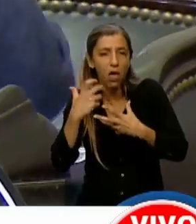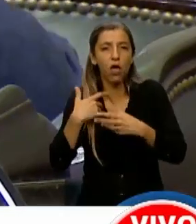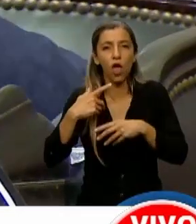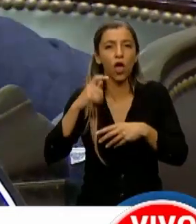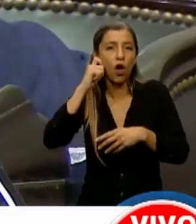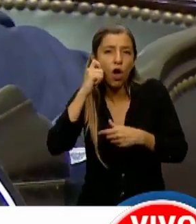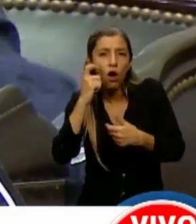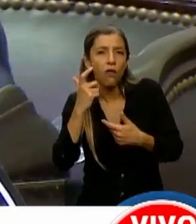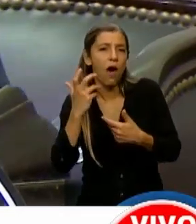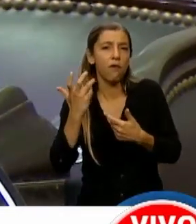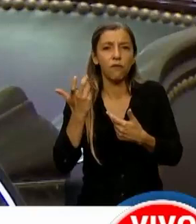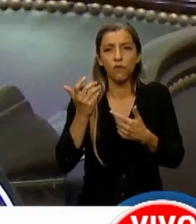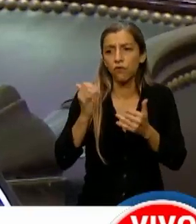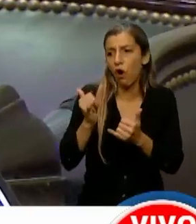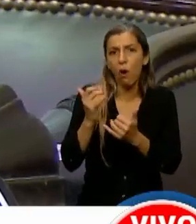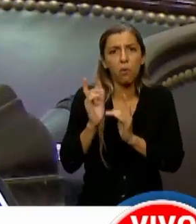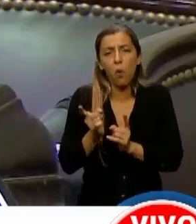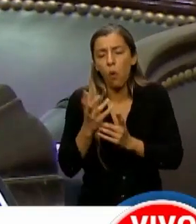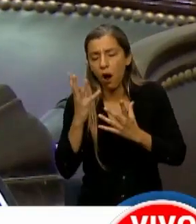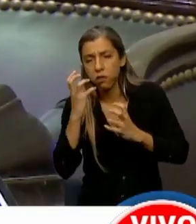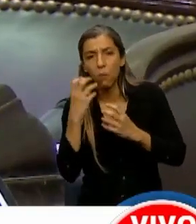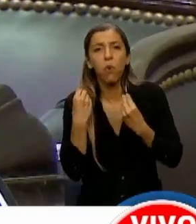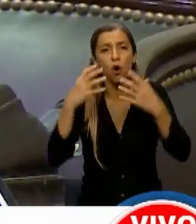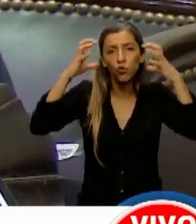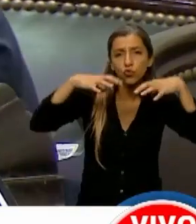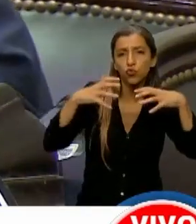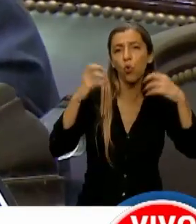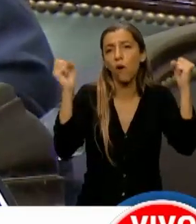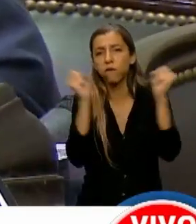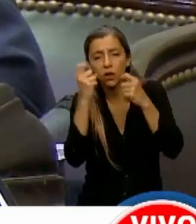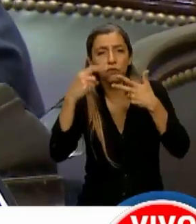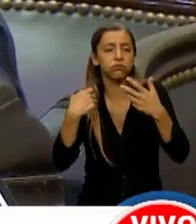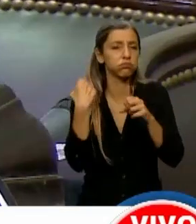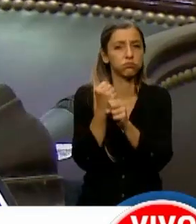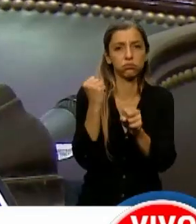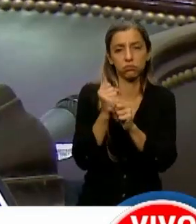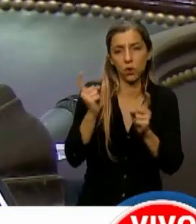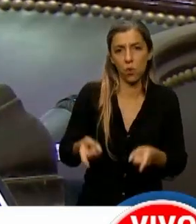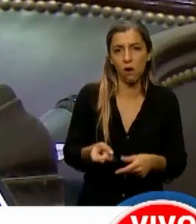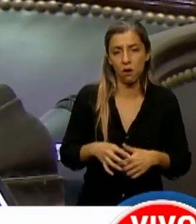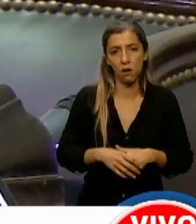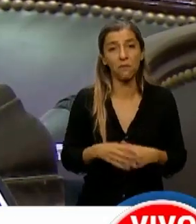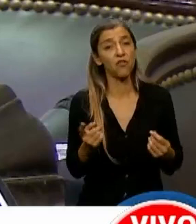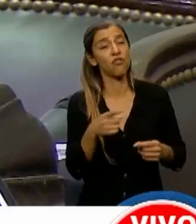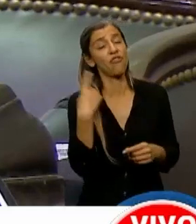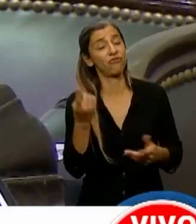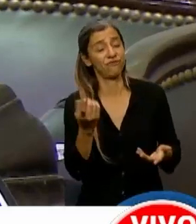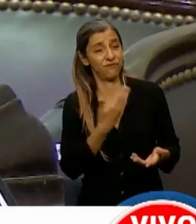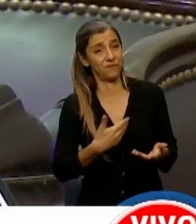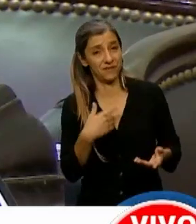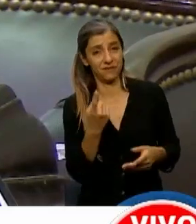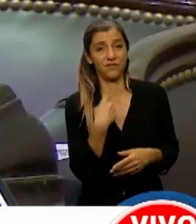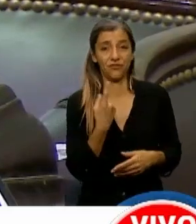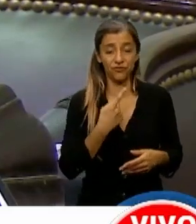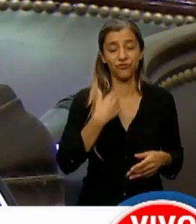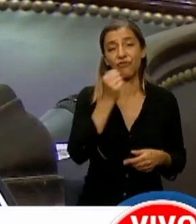noche, lluvia, helada, están ahí. Ahora, también tenemos, señor presidente, nosotros, nuestros productores,